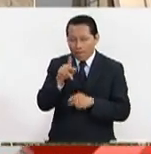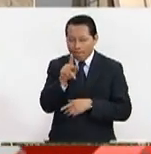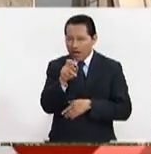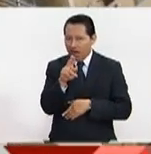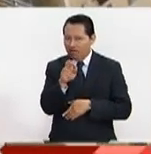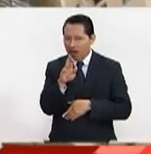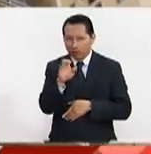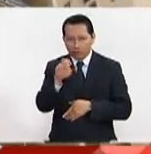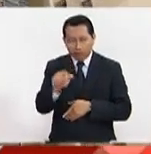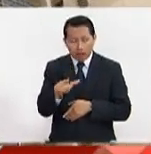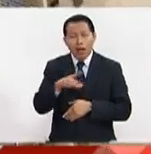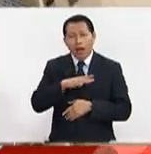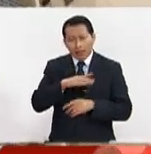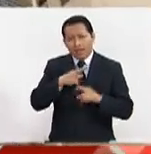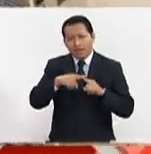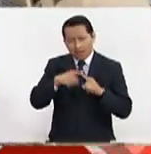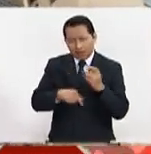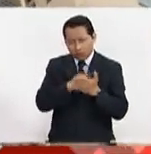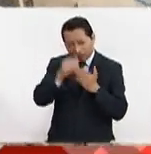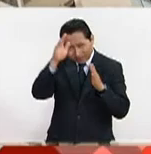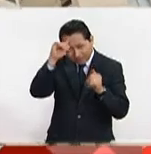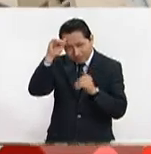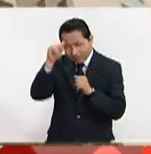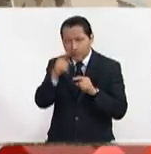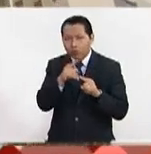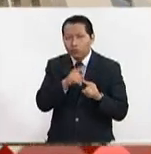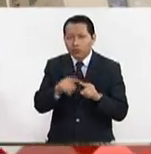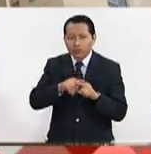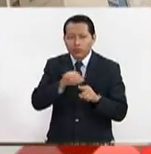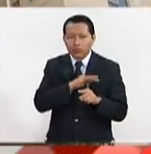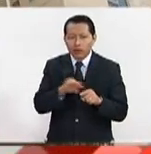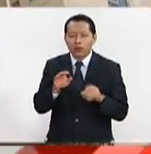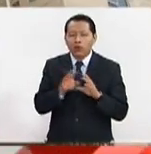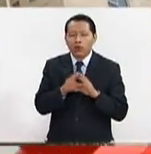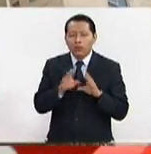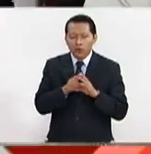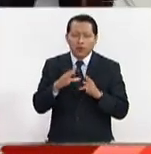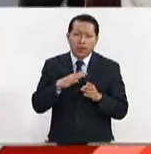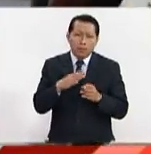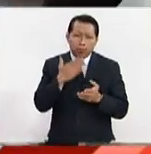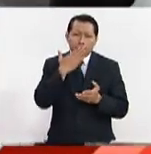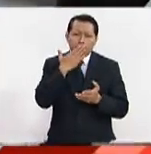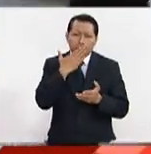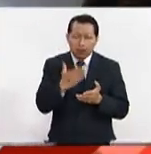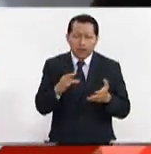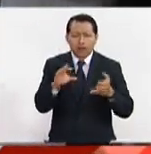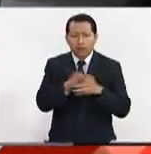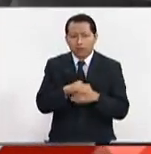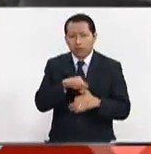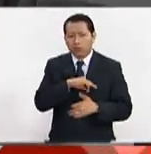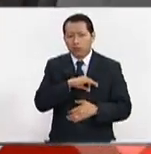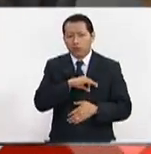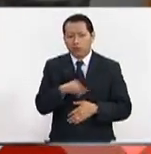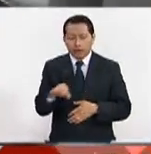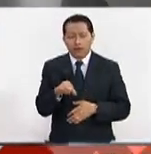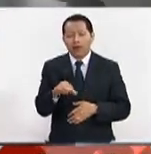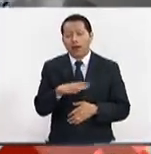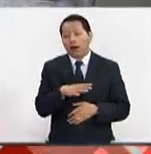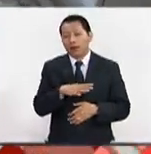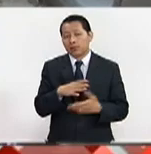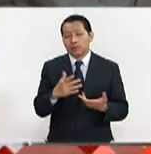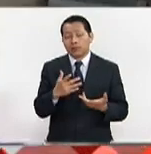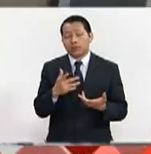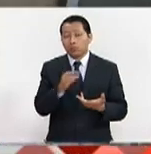llega a convenios con las distintas ciudades van a poder entregarse en muy buenos términos, donde prácticamente no se necesite